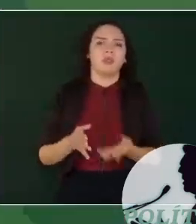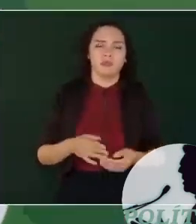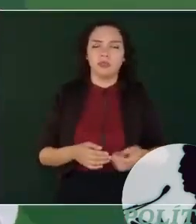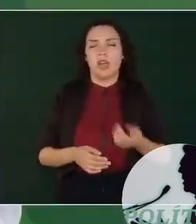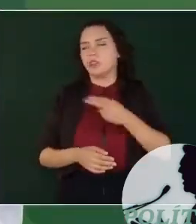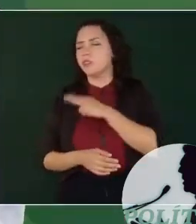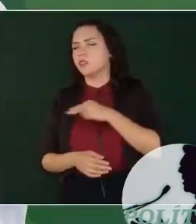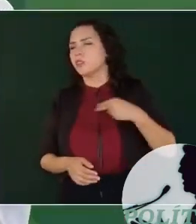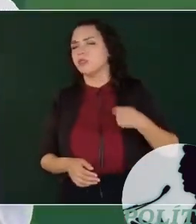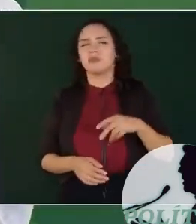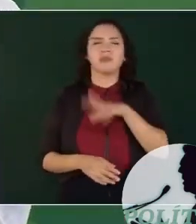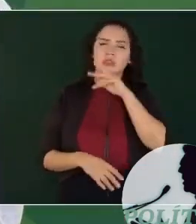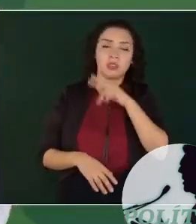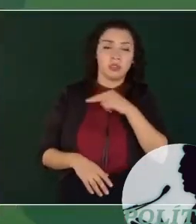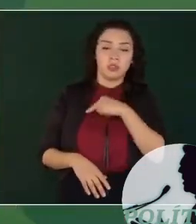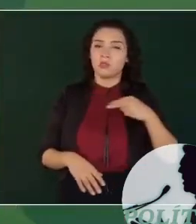combatimos por parejo